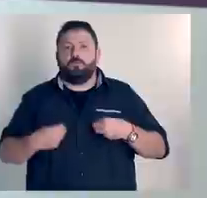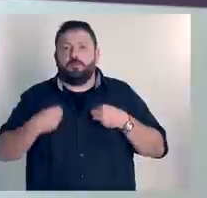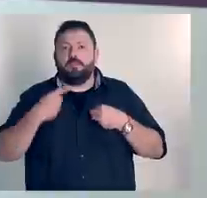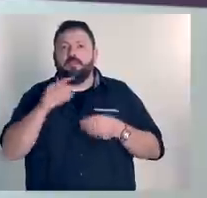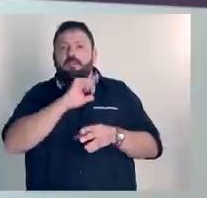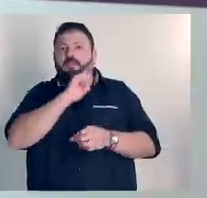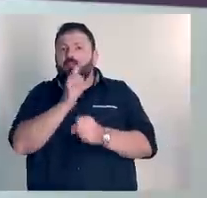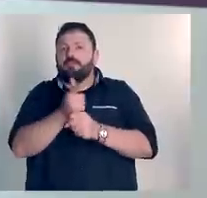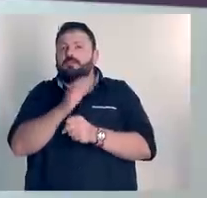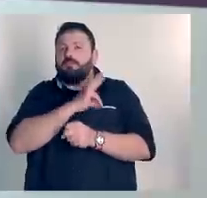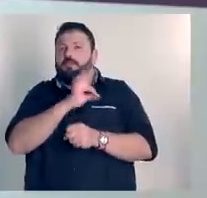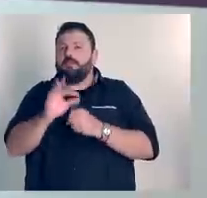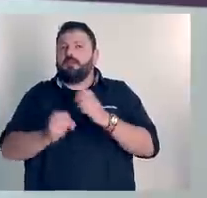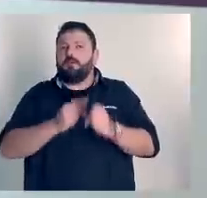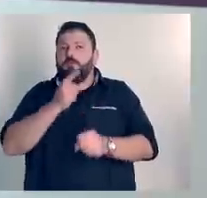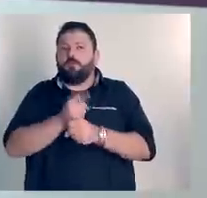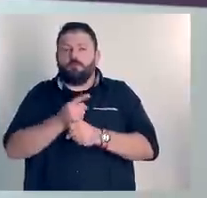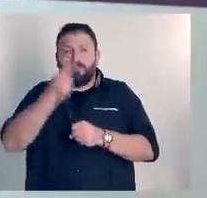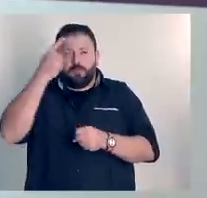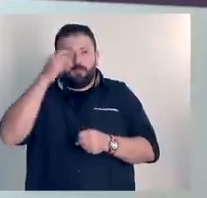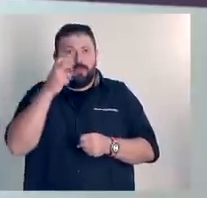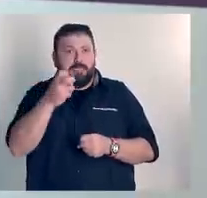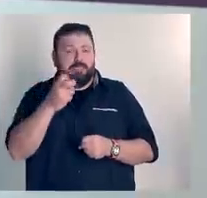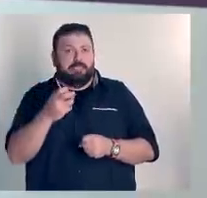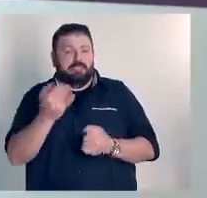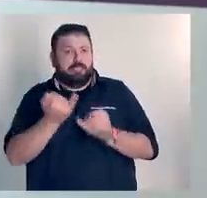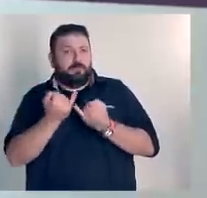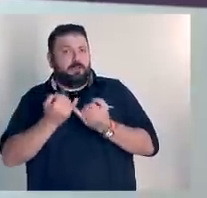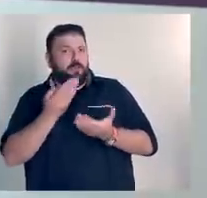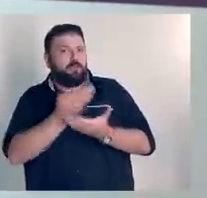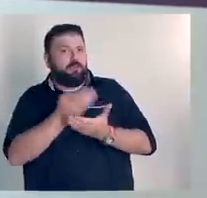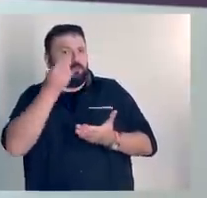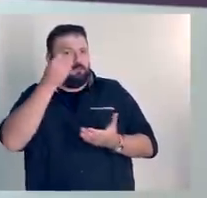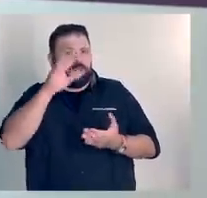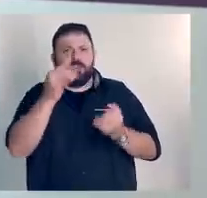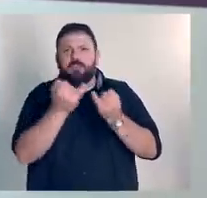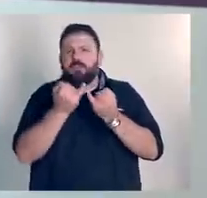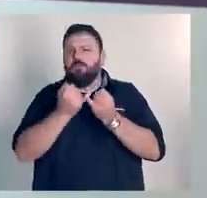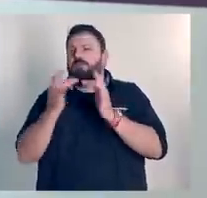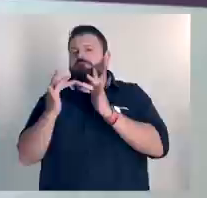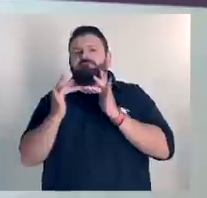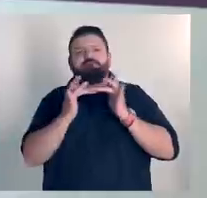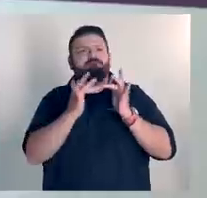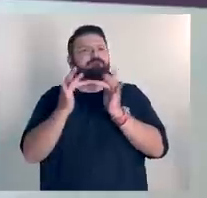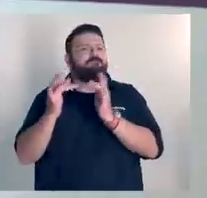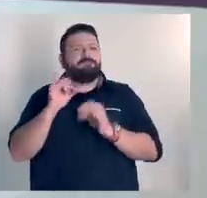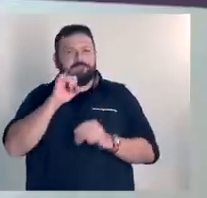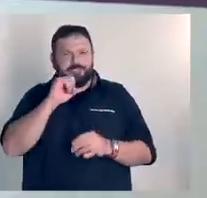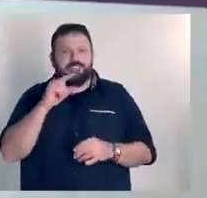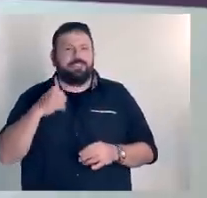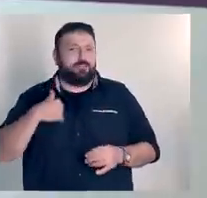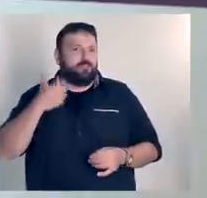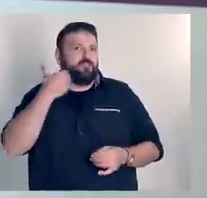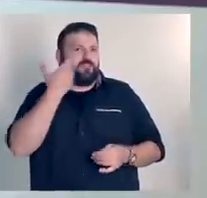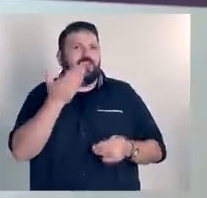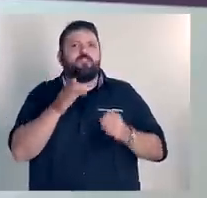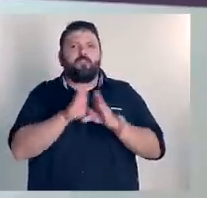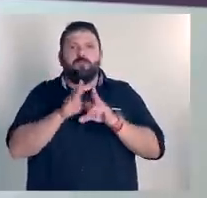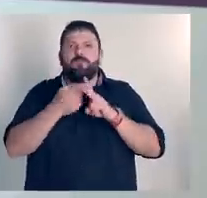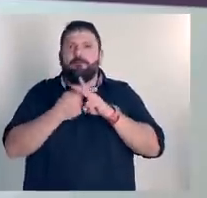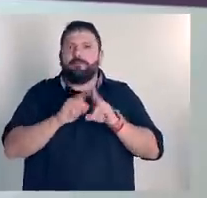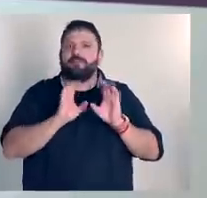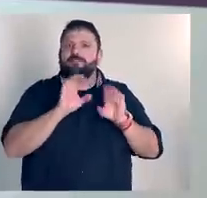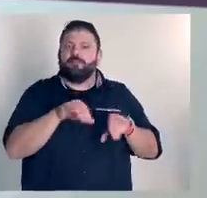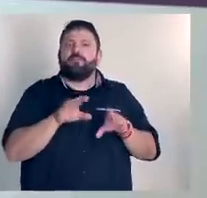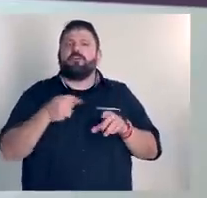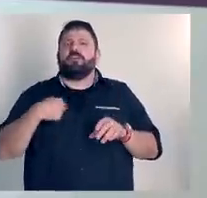quieren una oportunidad tan increíble como la ofrece OmniLife. Y bueno, te contacten al final y te digan sí. Si quiero, ¿cómo empiezo? ¿Qué tengo que